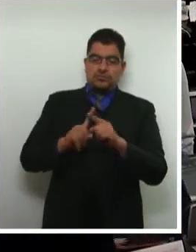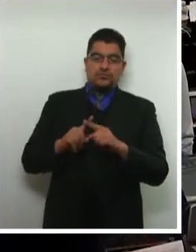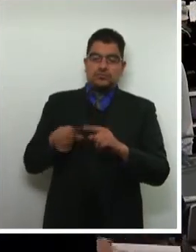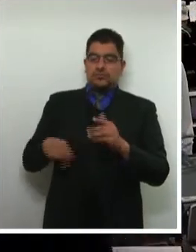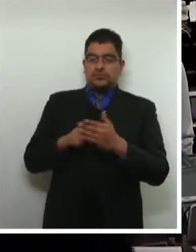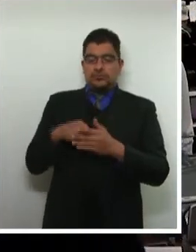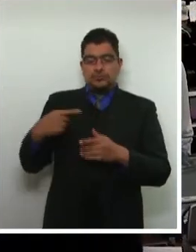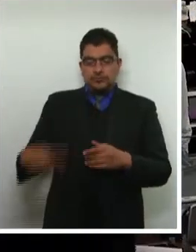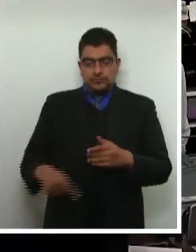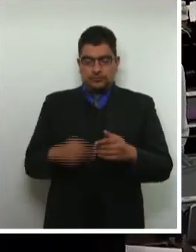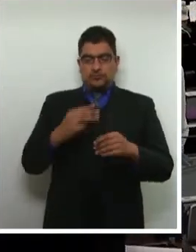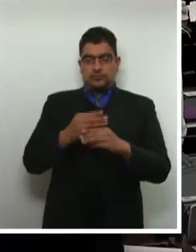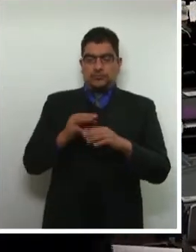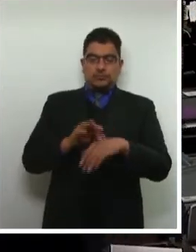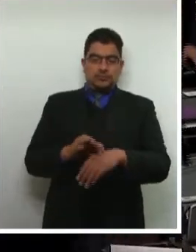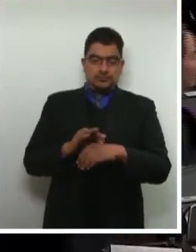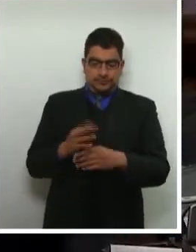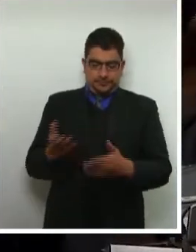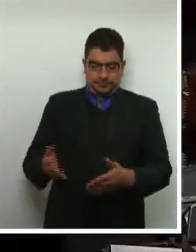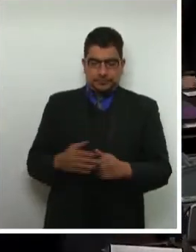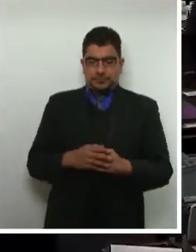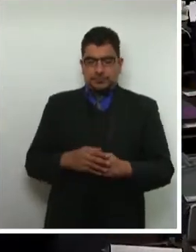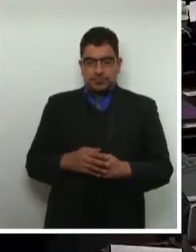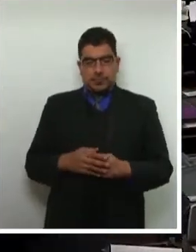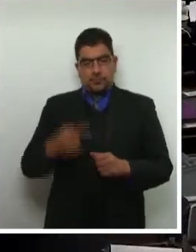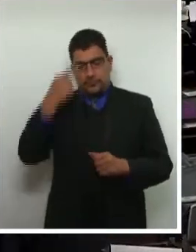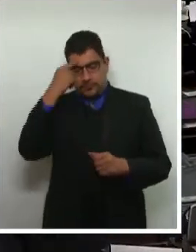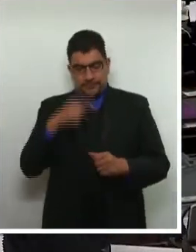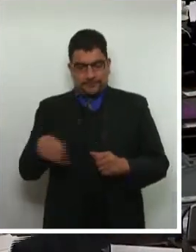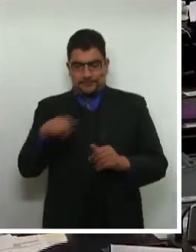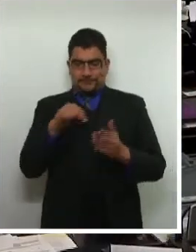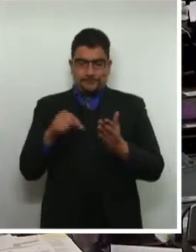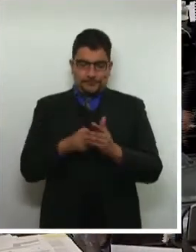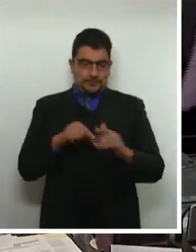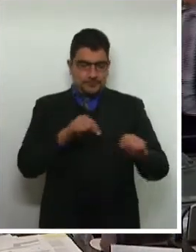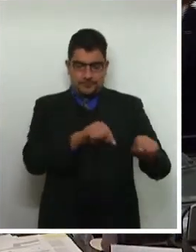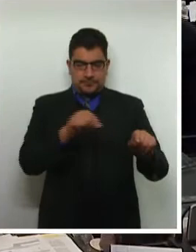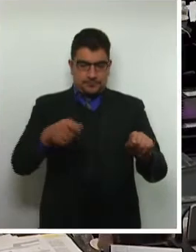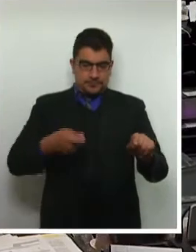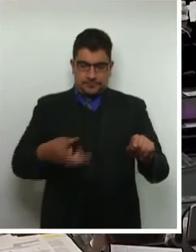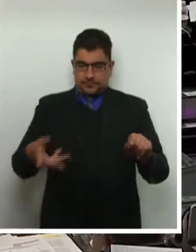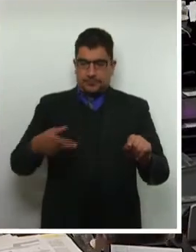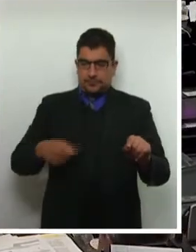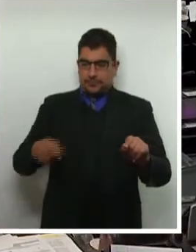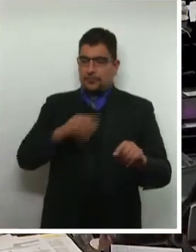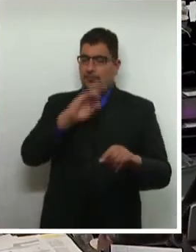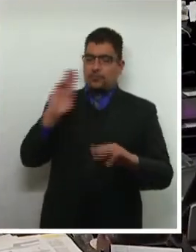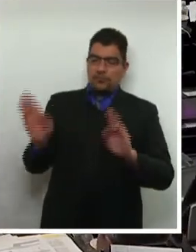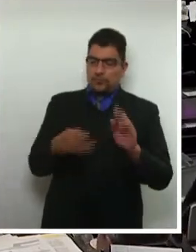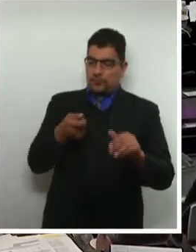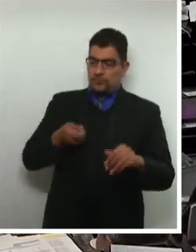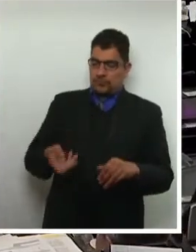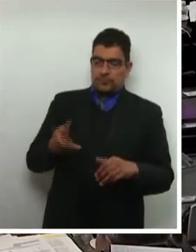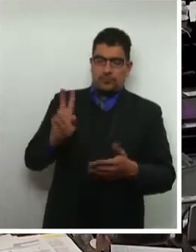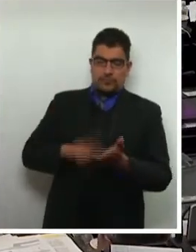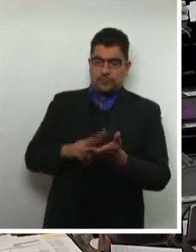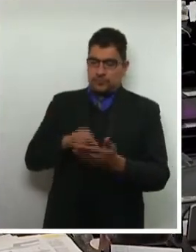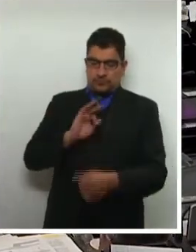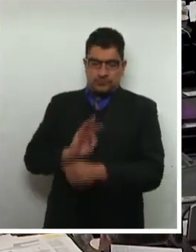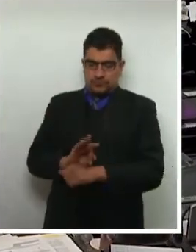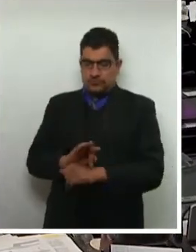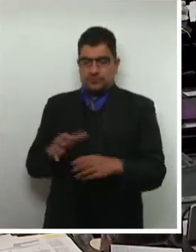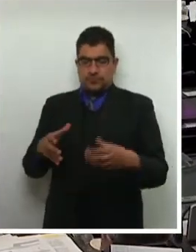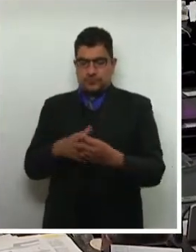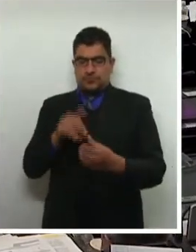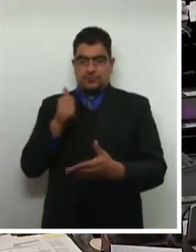patrimonio inmaterial. Para la conservación de los sitios declarados Patrimonio de la Humanidad en la ciudad, se